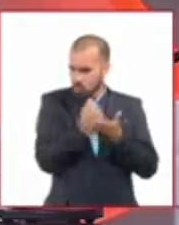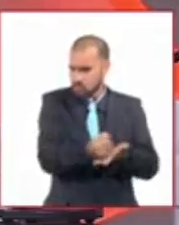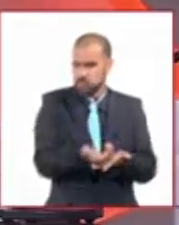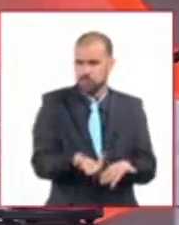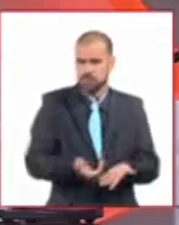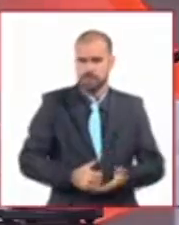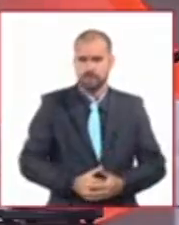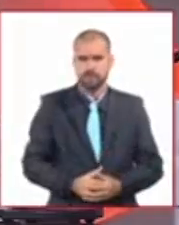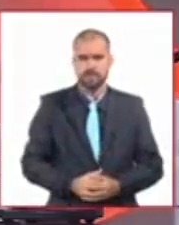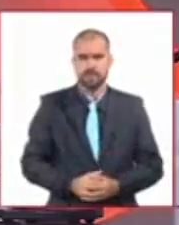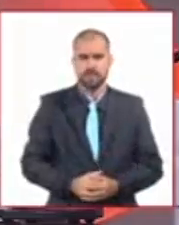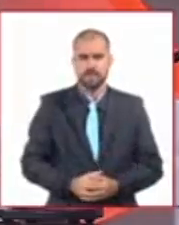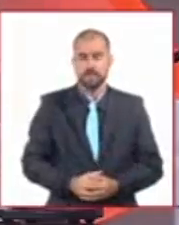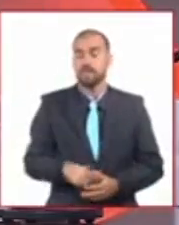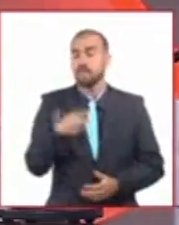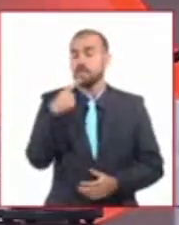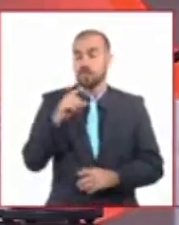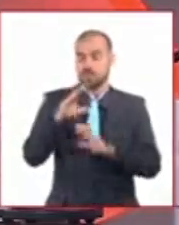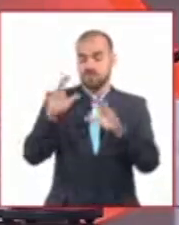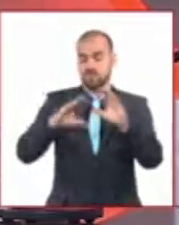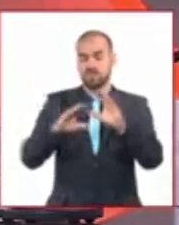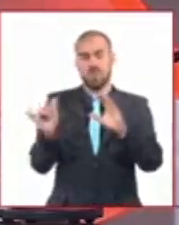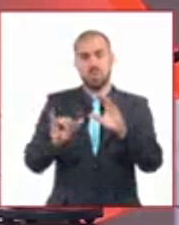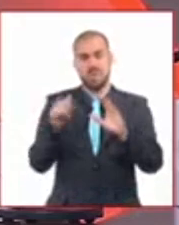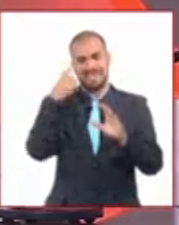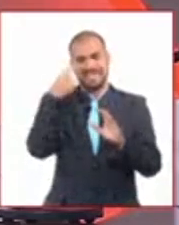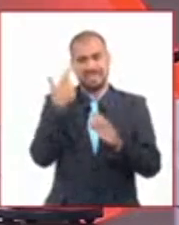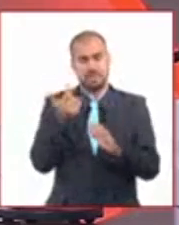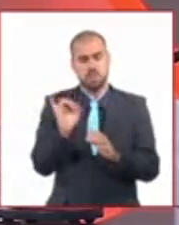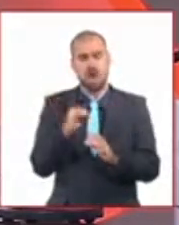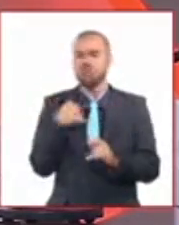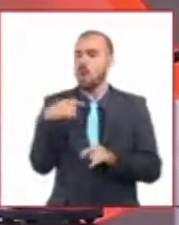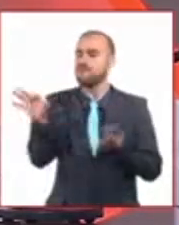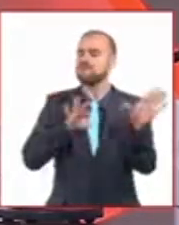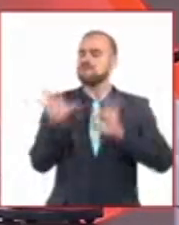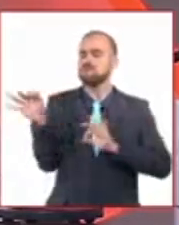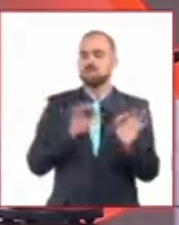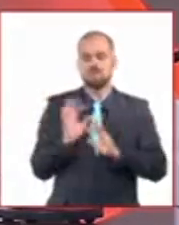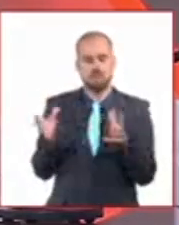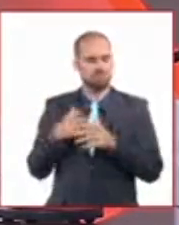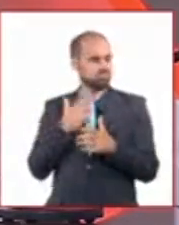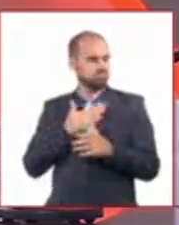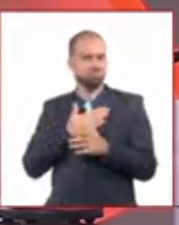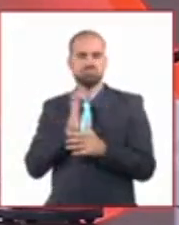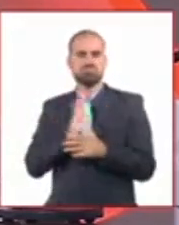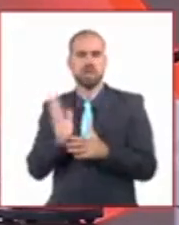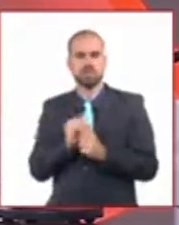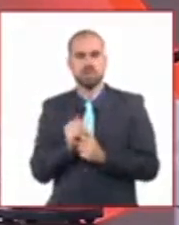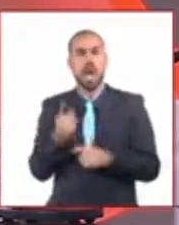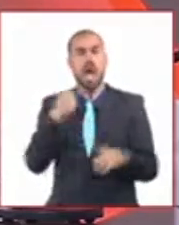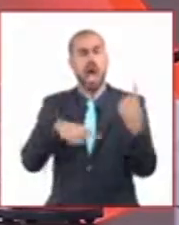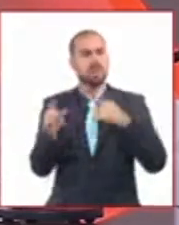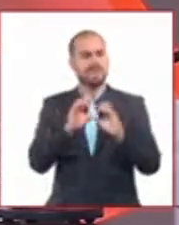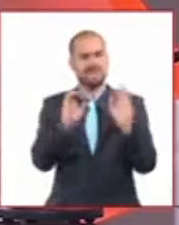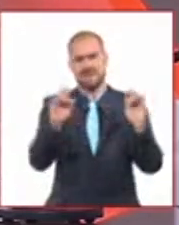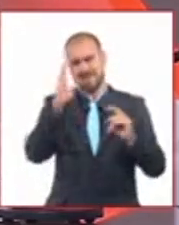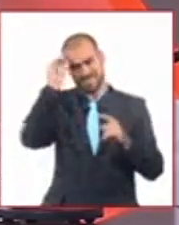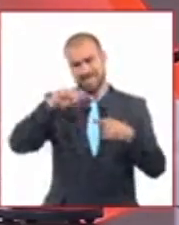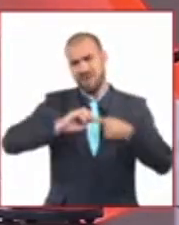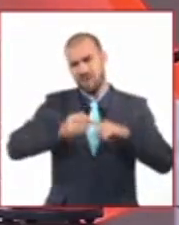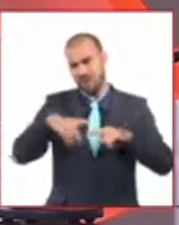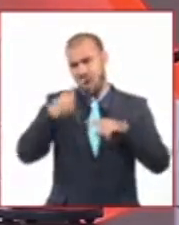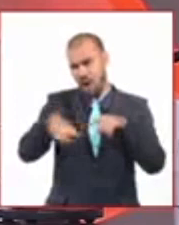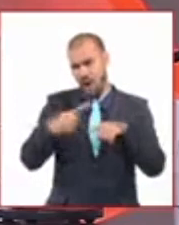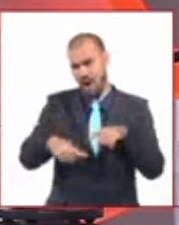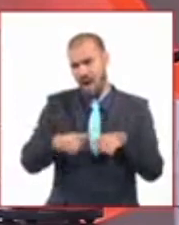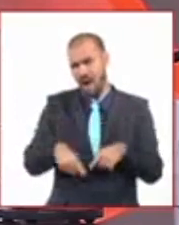compra que como señala ha sido marcada por la selectividad de hechos algunos algunos me veía circulaban que ponía en